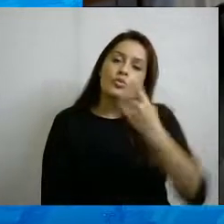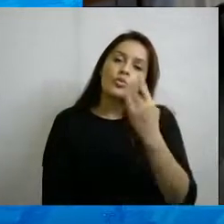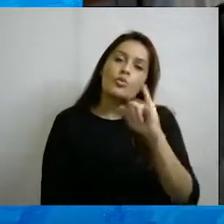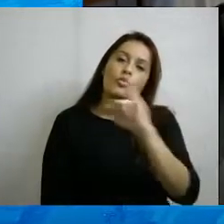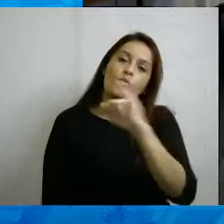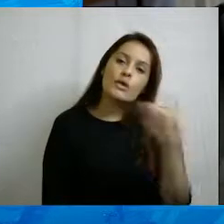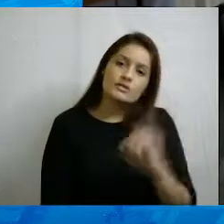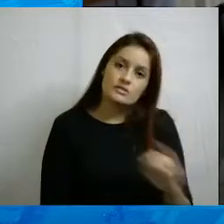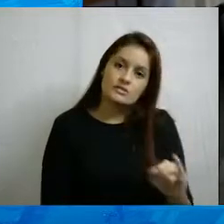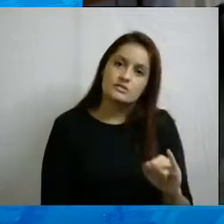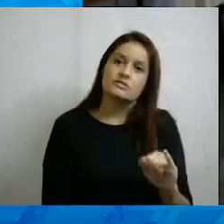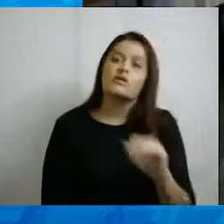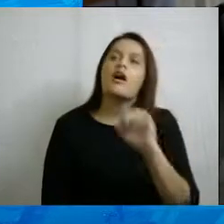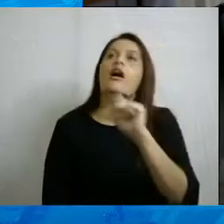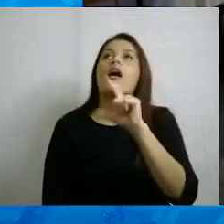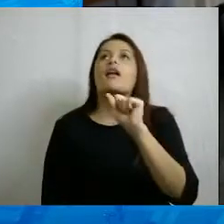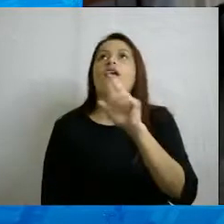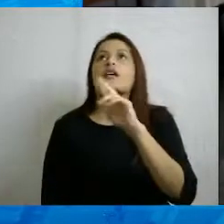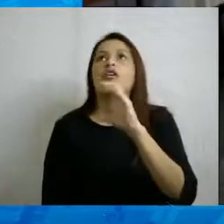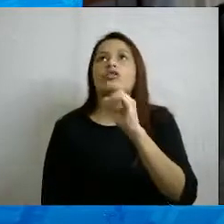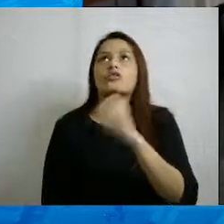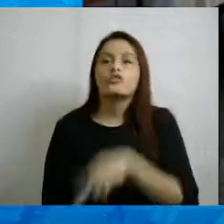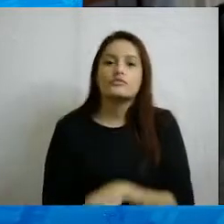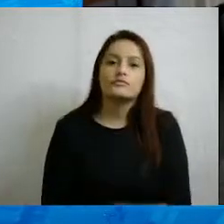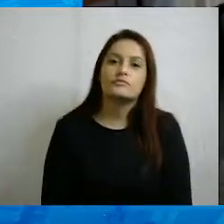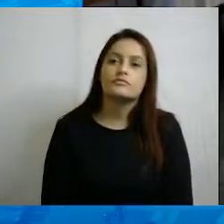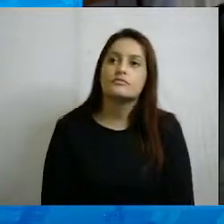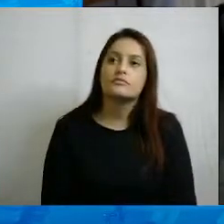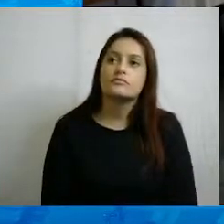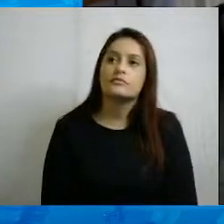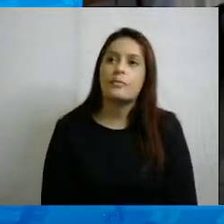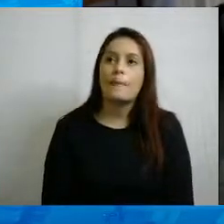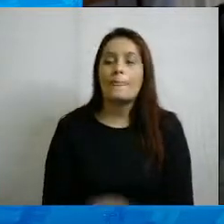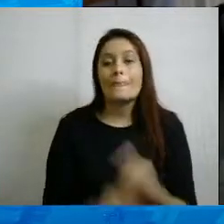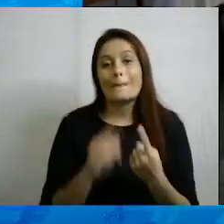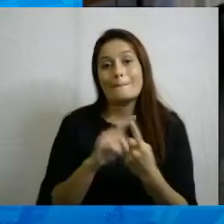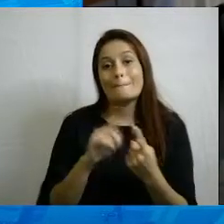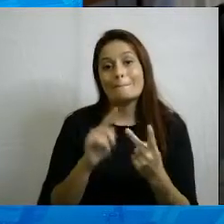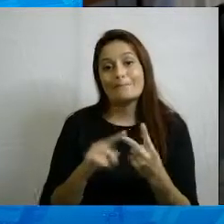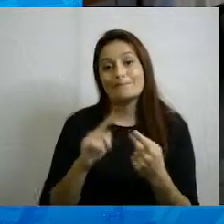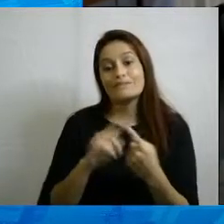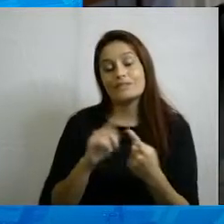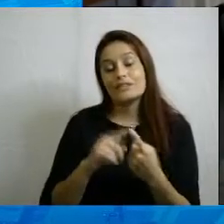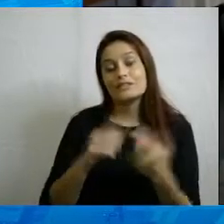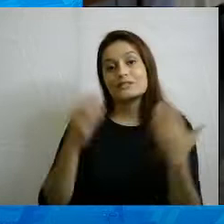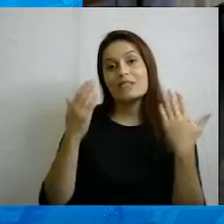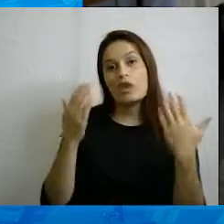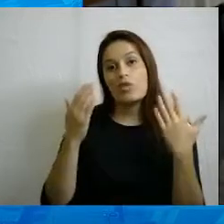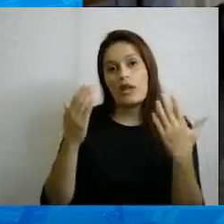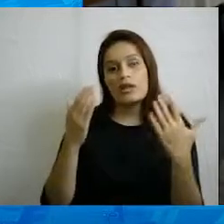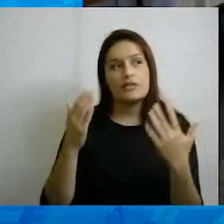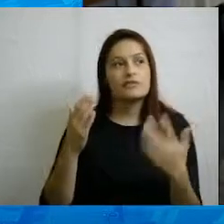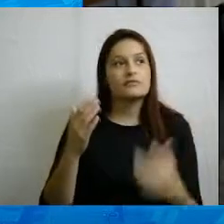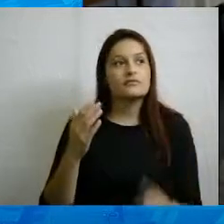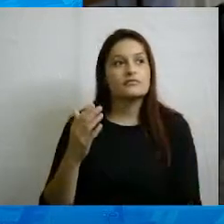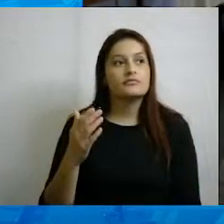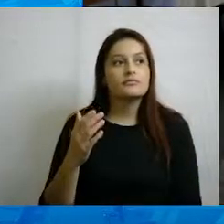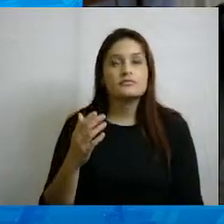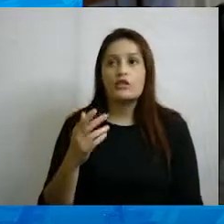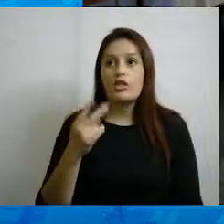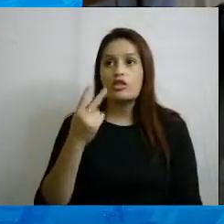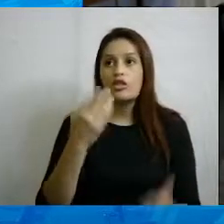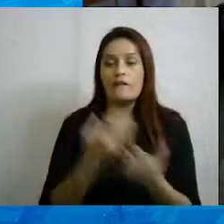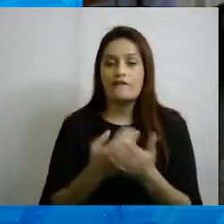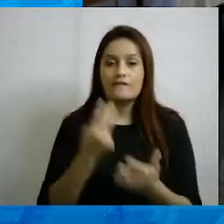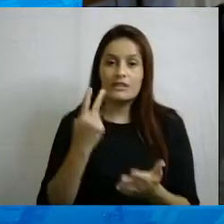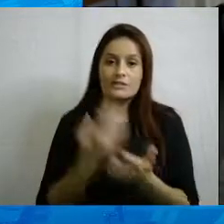Nos quedan dos vecinas todavía. Gracias, alcaldesa. Bueno, saludar a la dirigente. Yo, justamente por la comunidad de Los Boyes, dos veces en